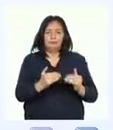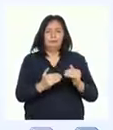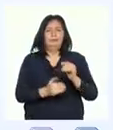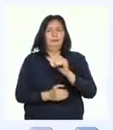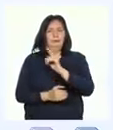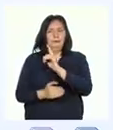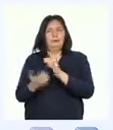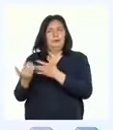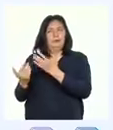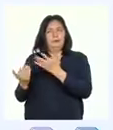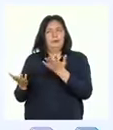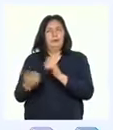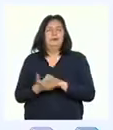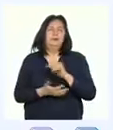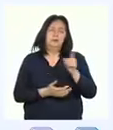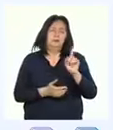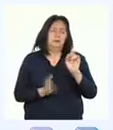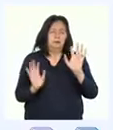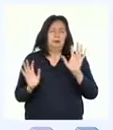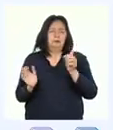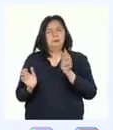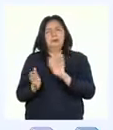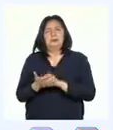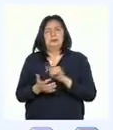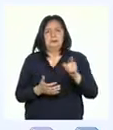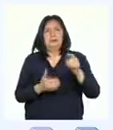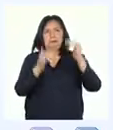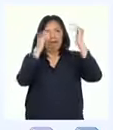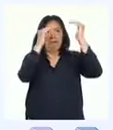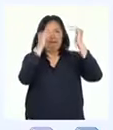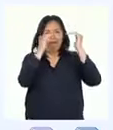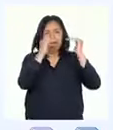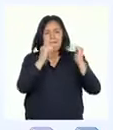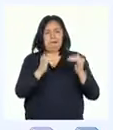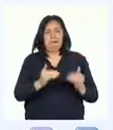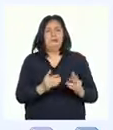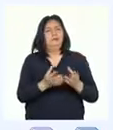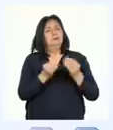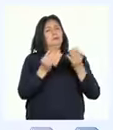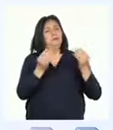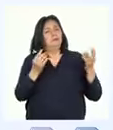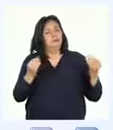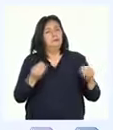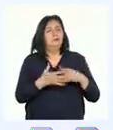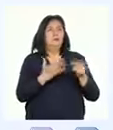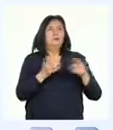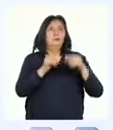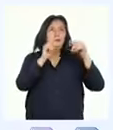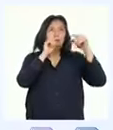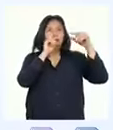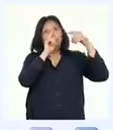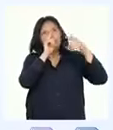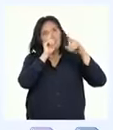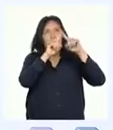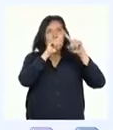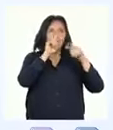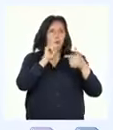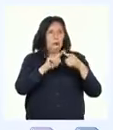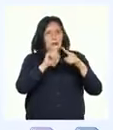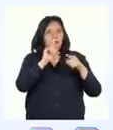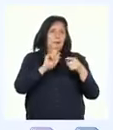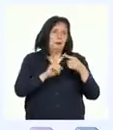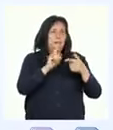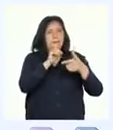te parecieron simples. No te culpo. Este proceso tiene muchos pasos y operaciones, por lo que es